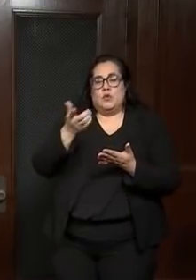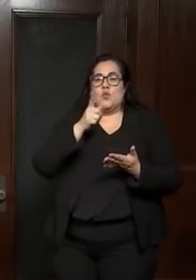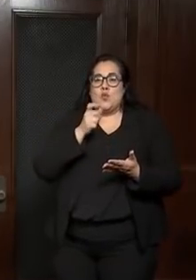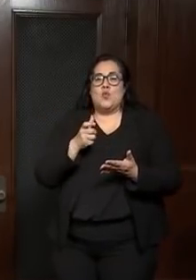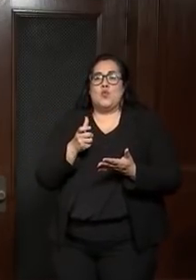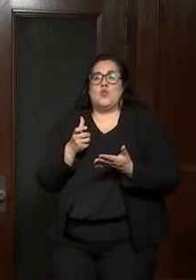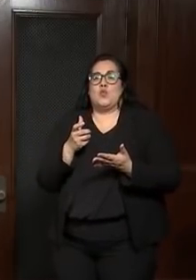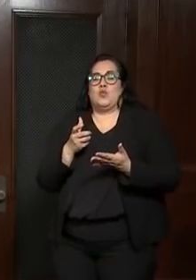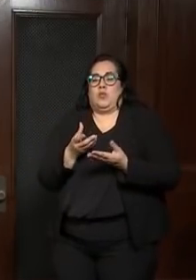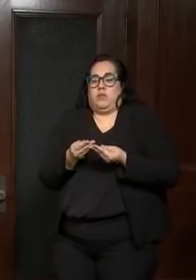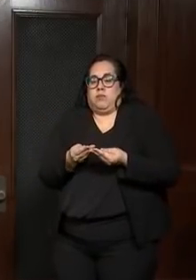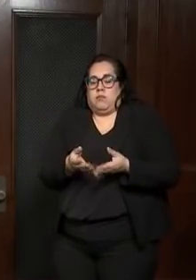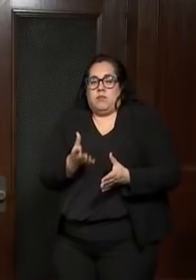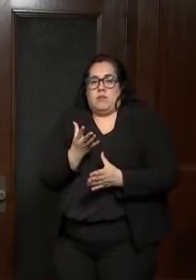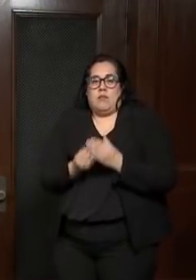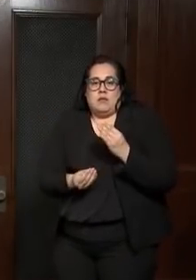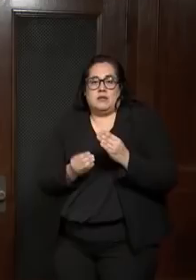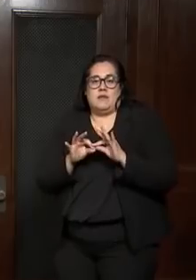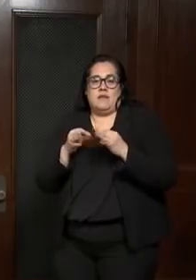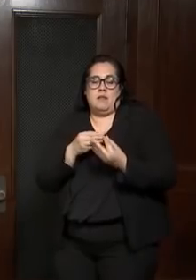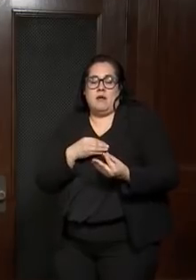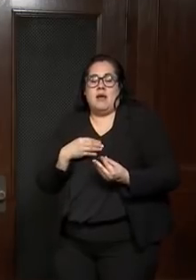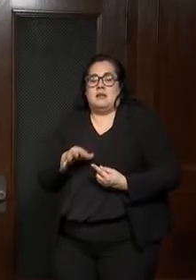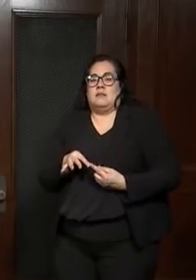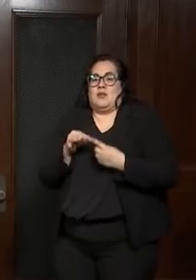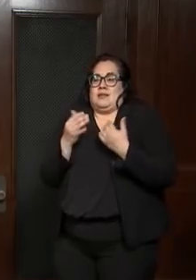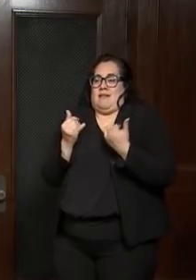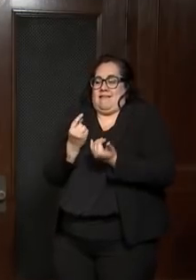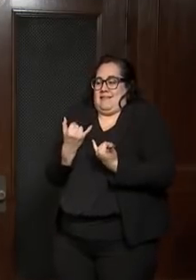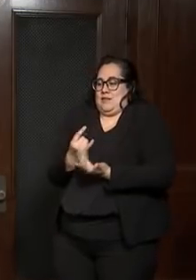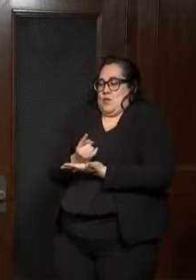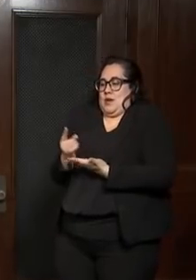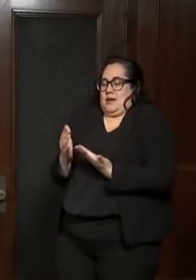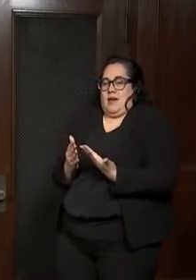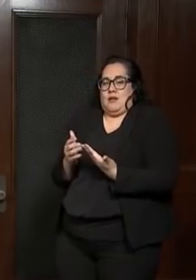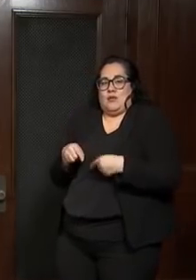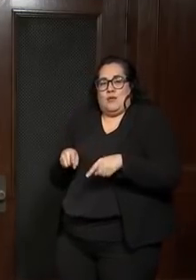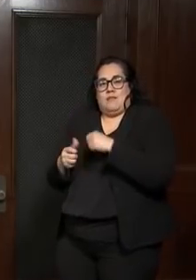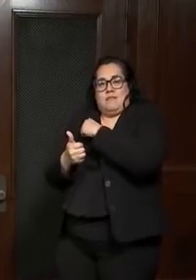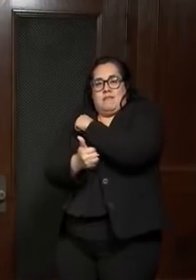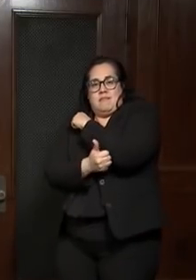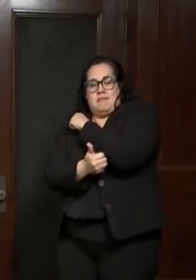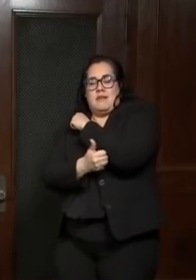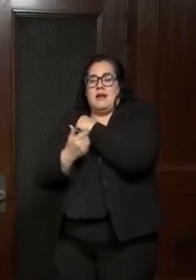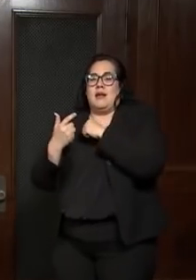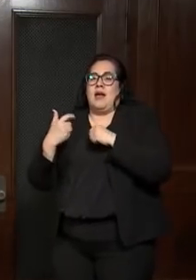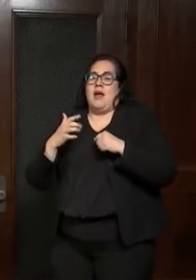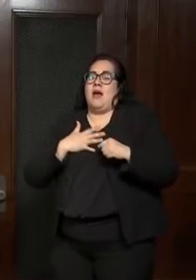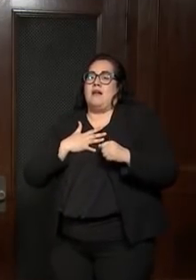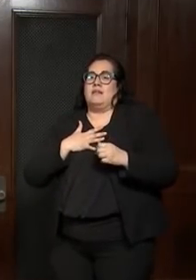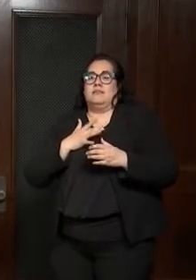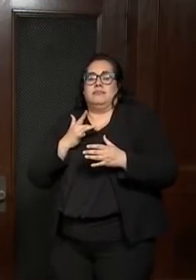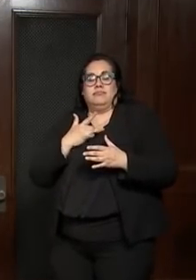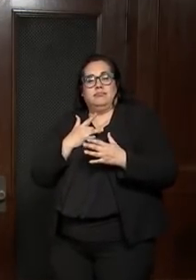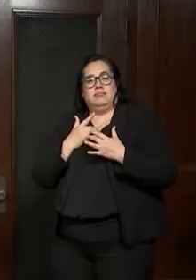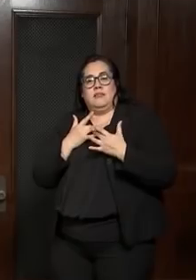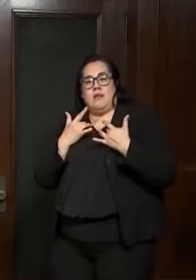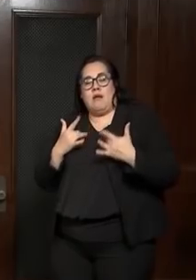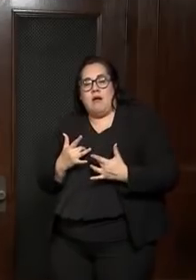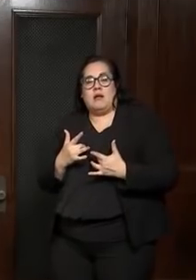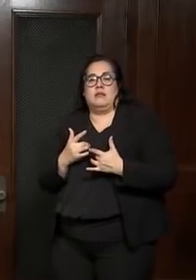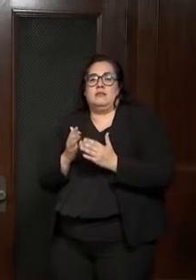fallecieron, especialmente durante este fin de semana, durante la Pascua. Y nuestras emociones, nuestros corazones,